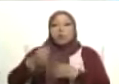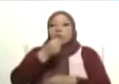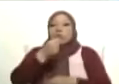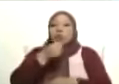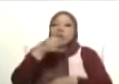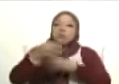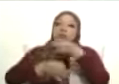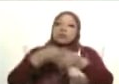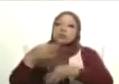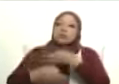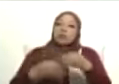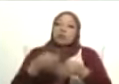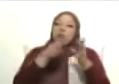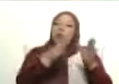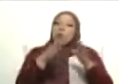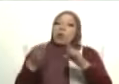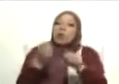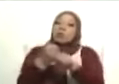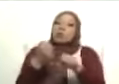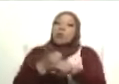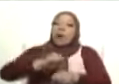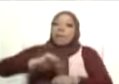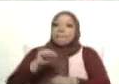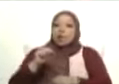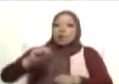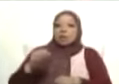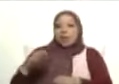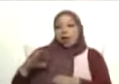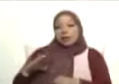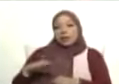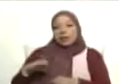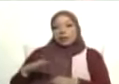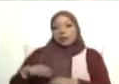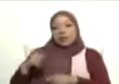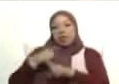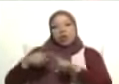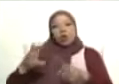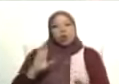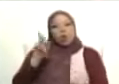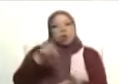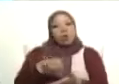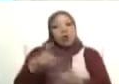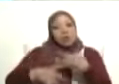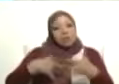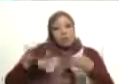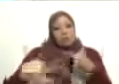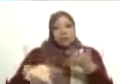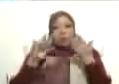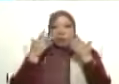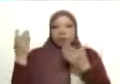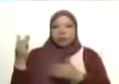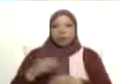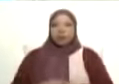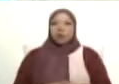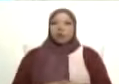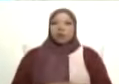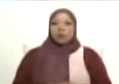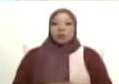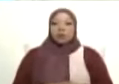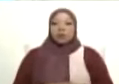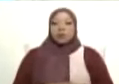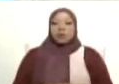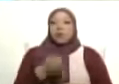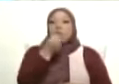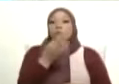hable de los organismos de seguridad ciudadana y su participación en este evento. Adelante, hermano. Muchas gracias, mi general